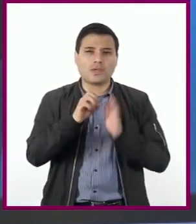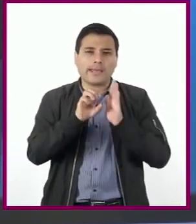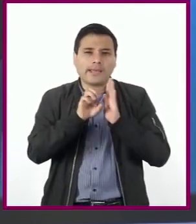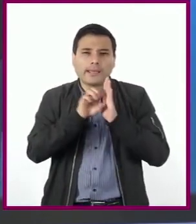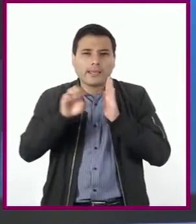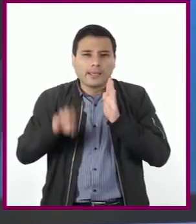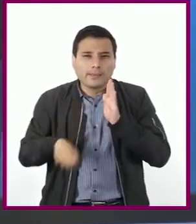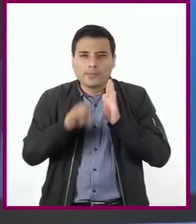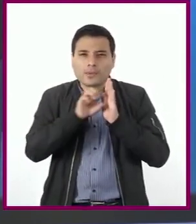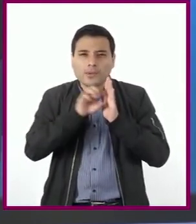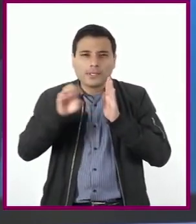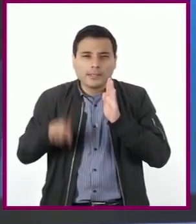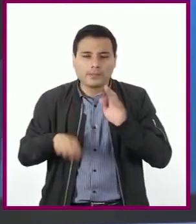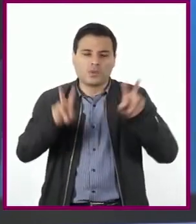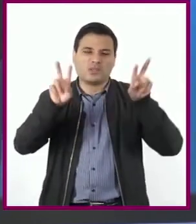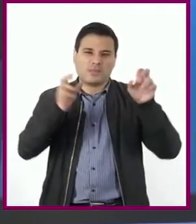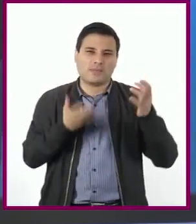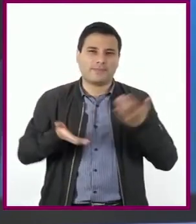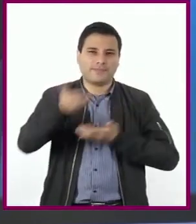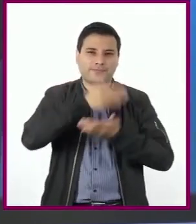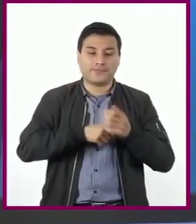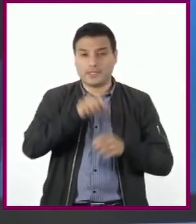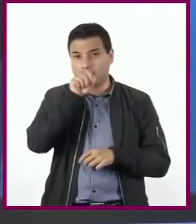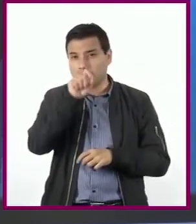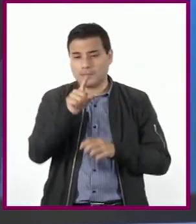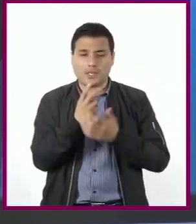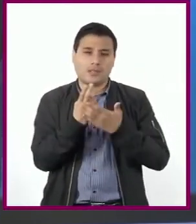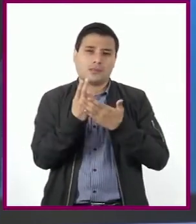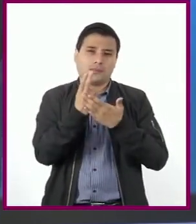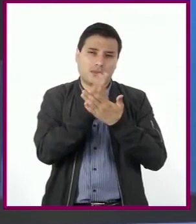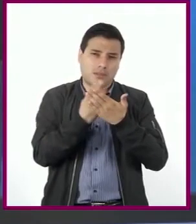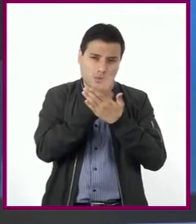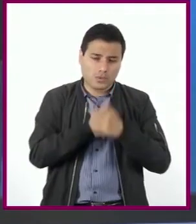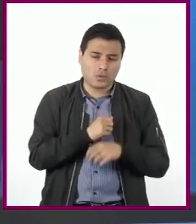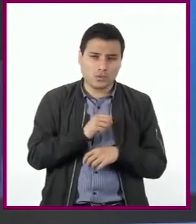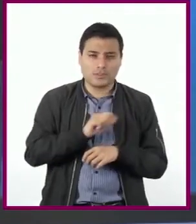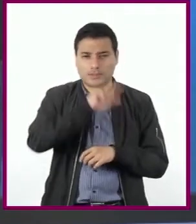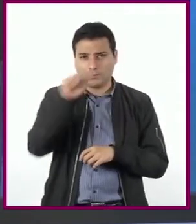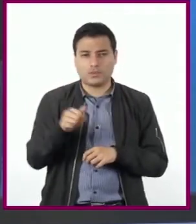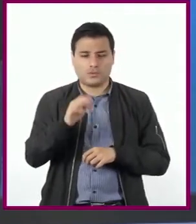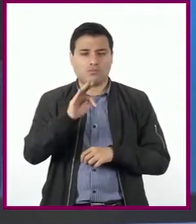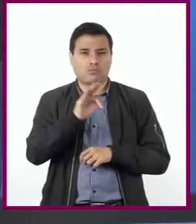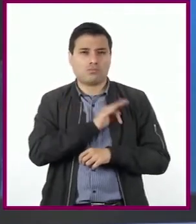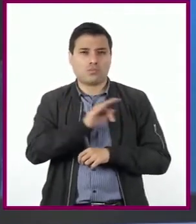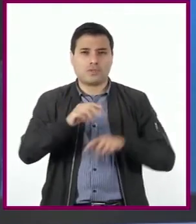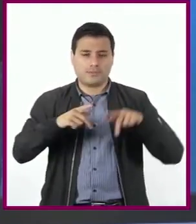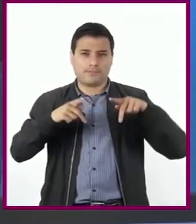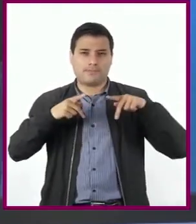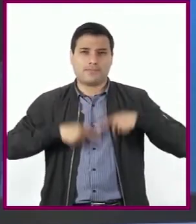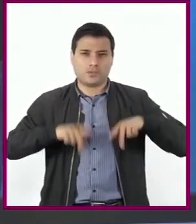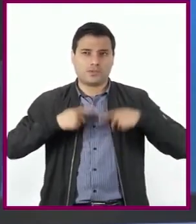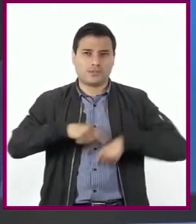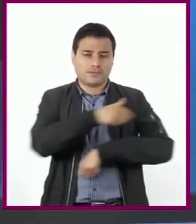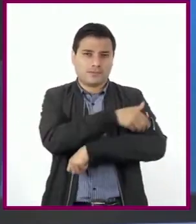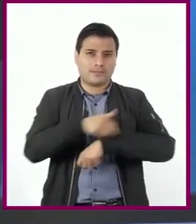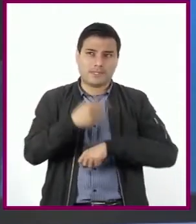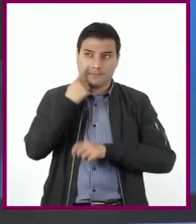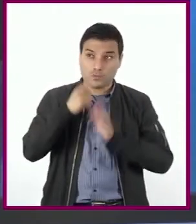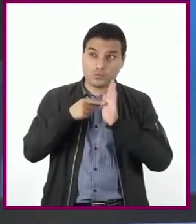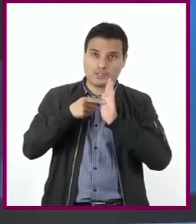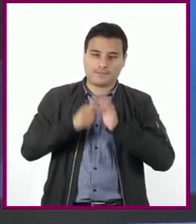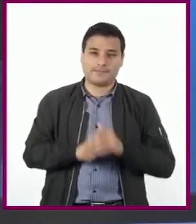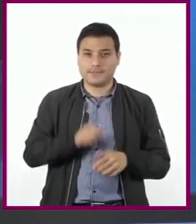sobre el reparto equitativo, realizar dibujos que los ilustren y compartirlos con las personas con las que vivan. También